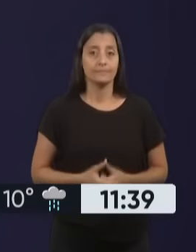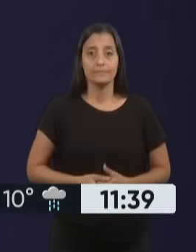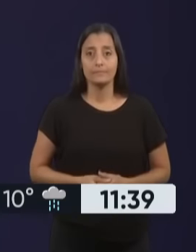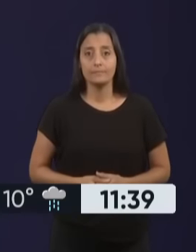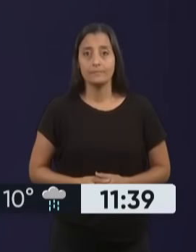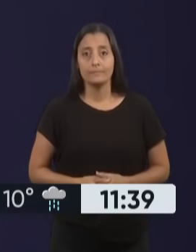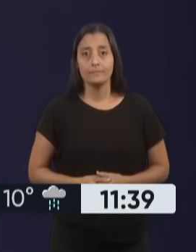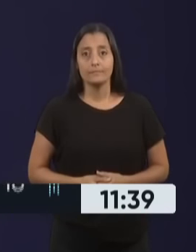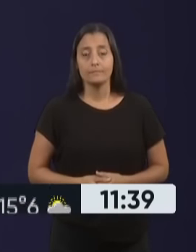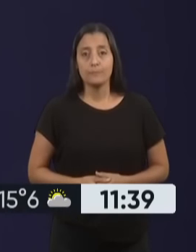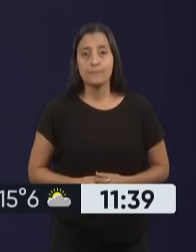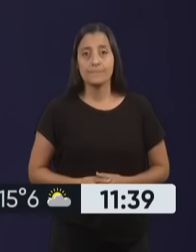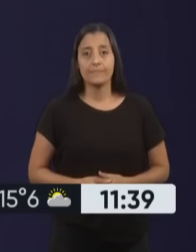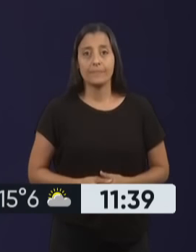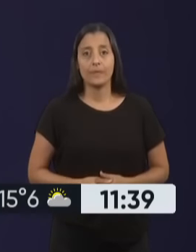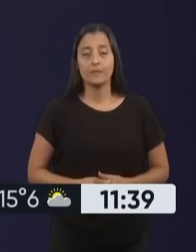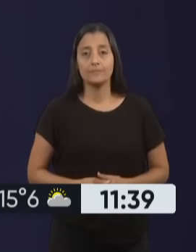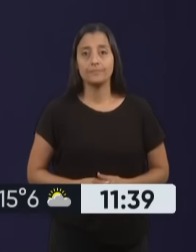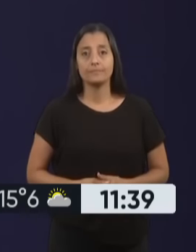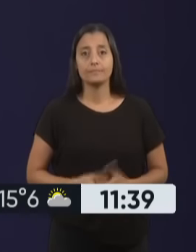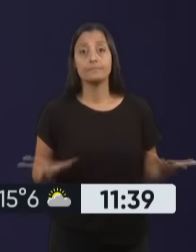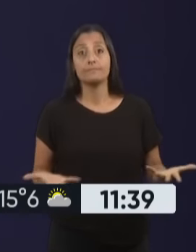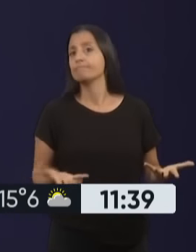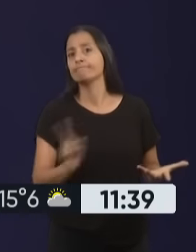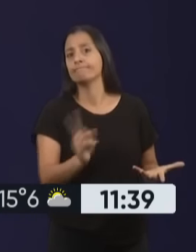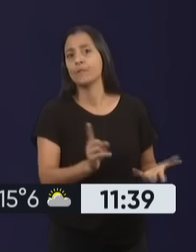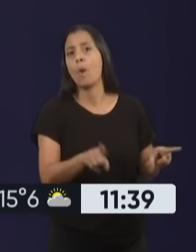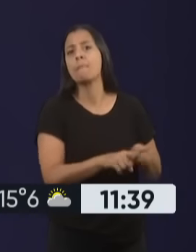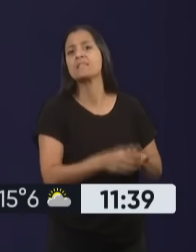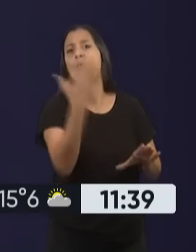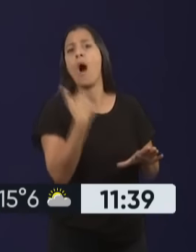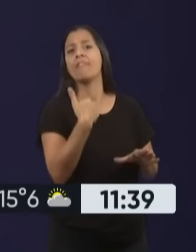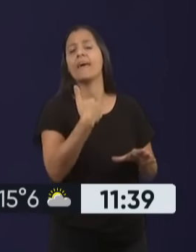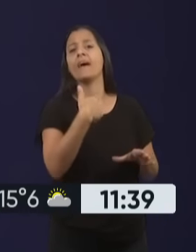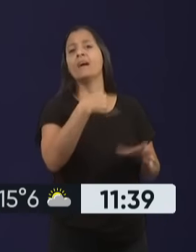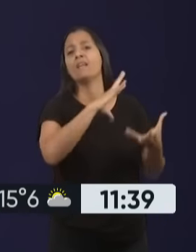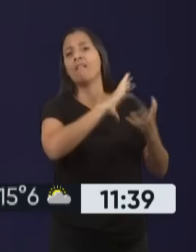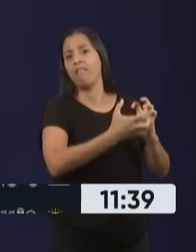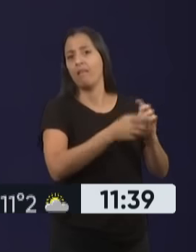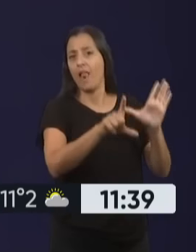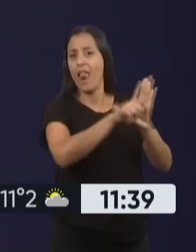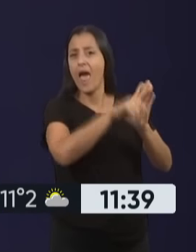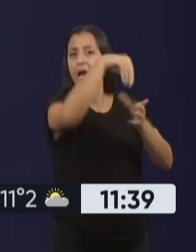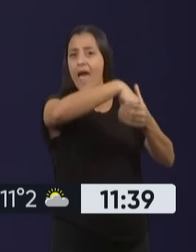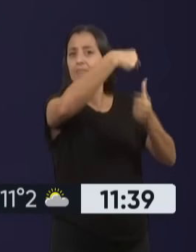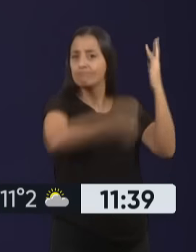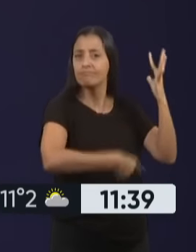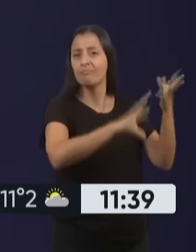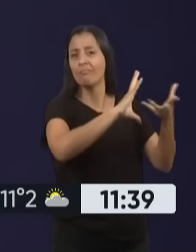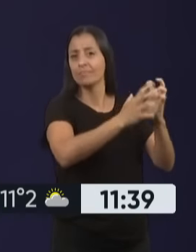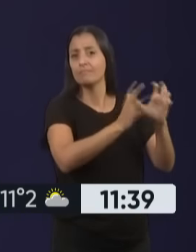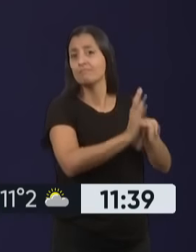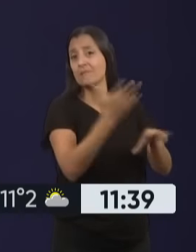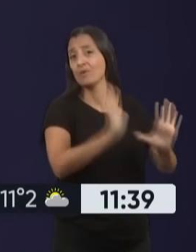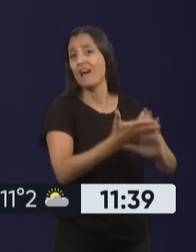el es esa ese desguace que se hizo o que se intentó hacer de la ley eh en la